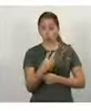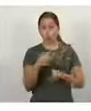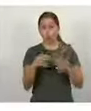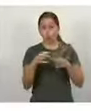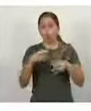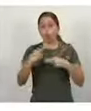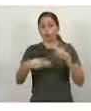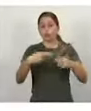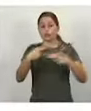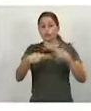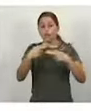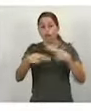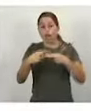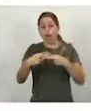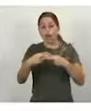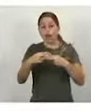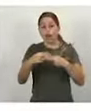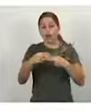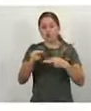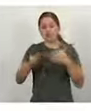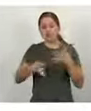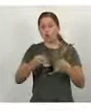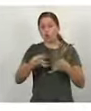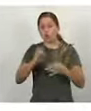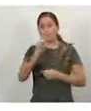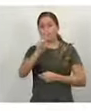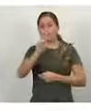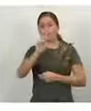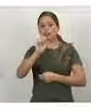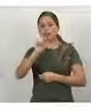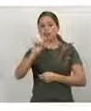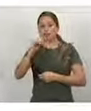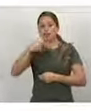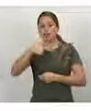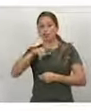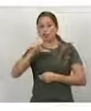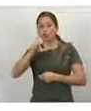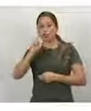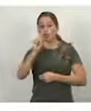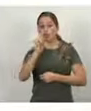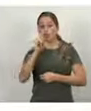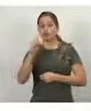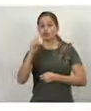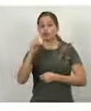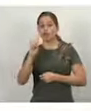las acciones que se desarrollaron el 26 de julio de